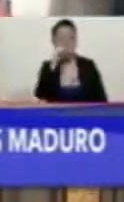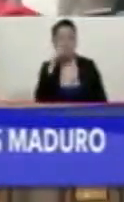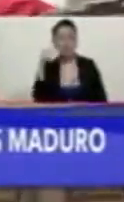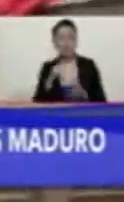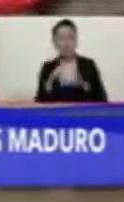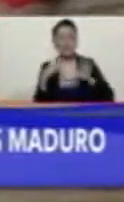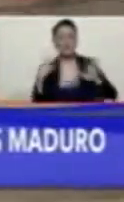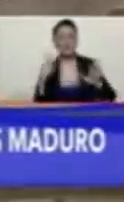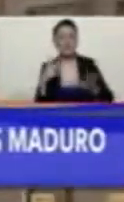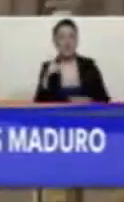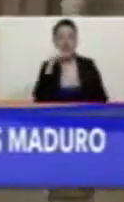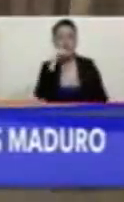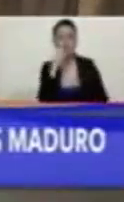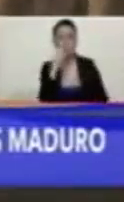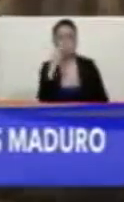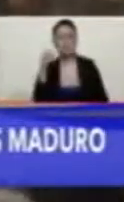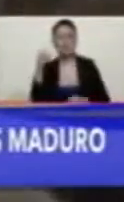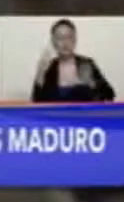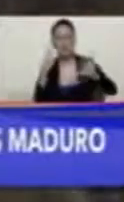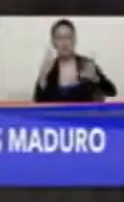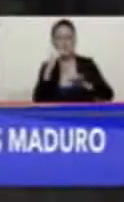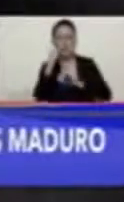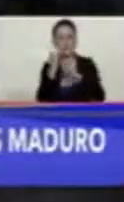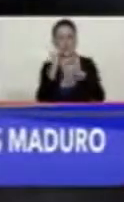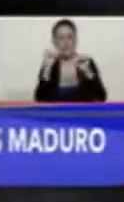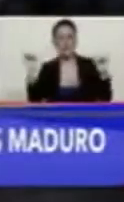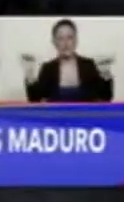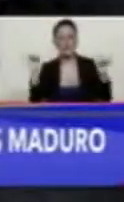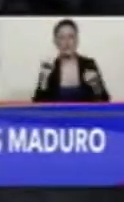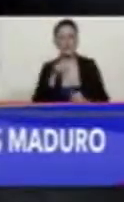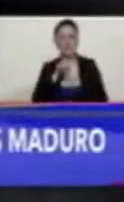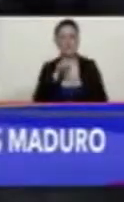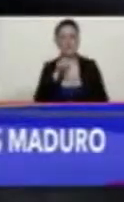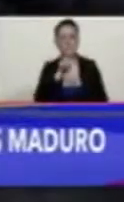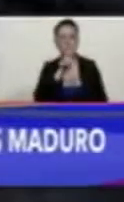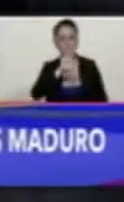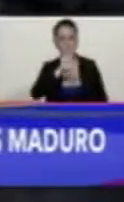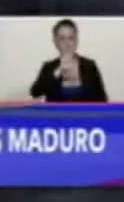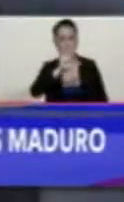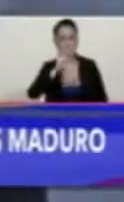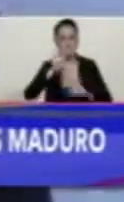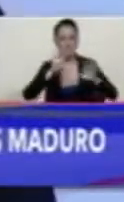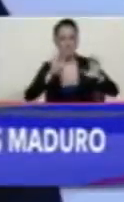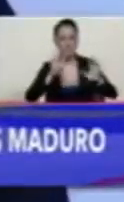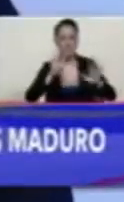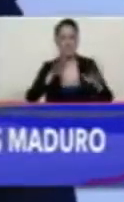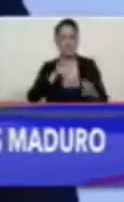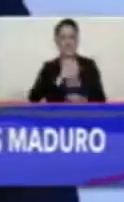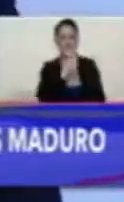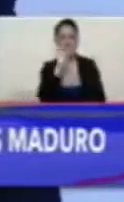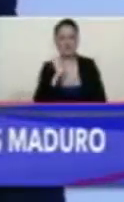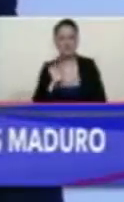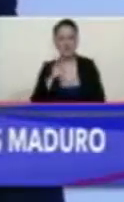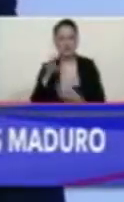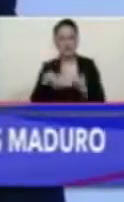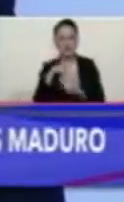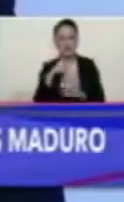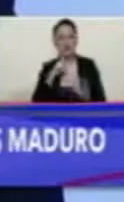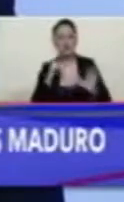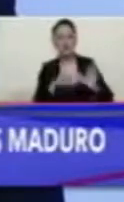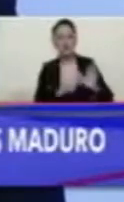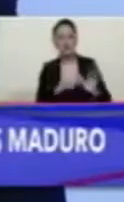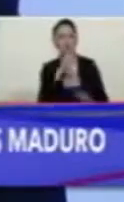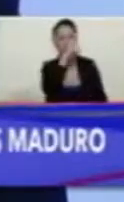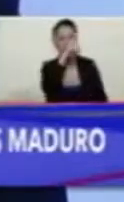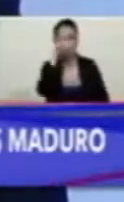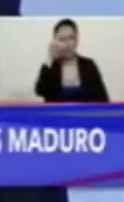año 208 de la independencia, 159 de la Federación y 19 de la Revolución Bolivariana. Cúmplase. Diosdado